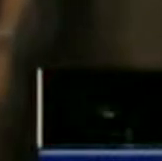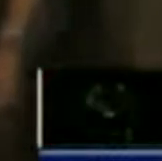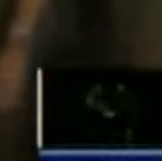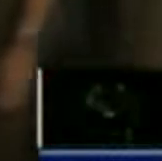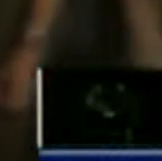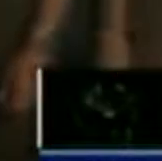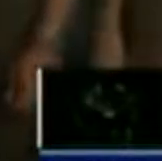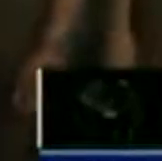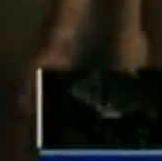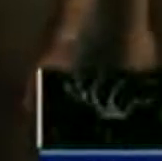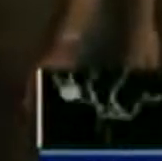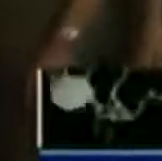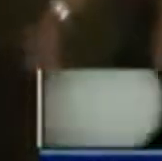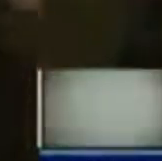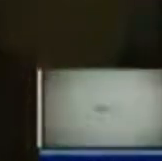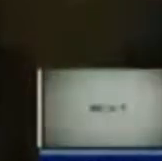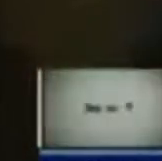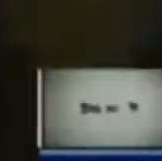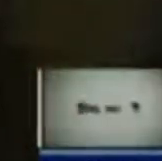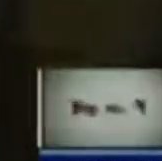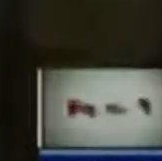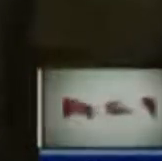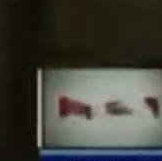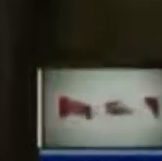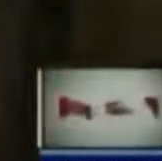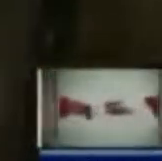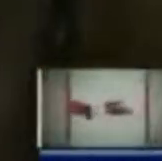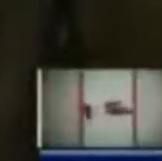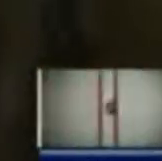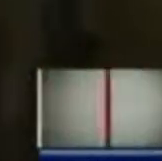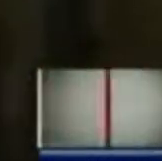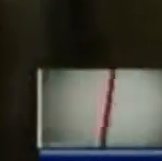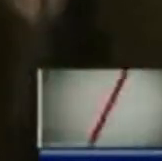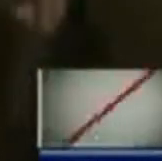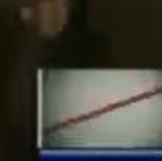y ríe Muchísimas gracias